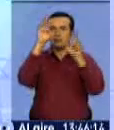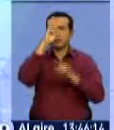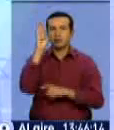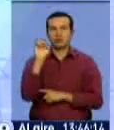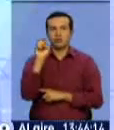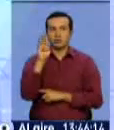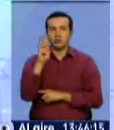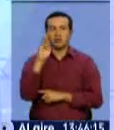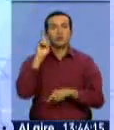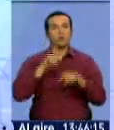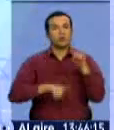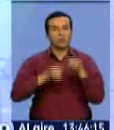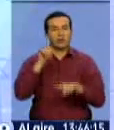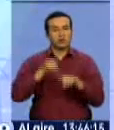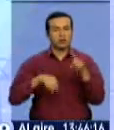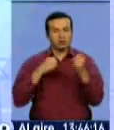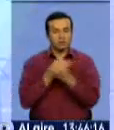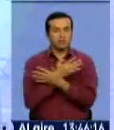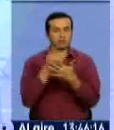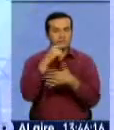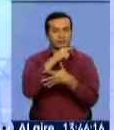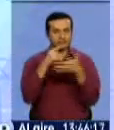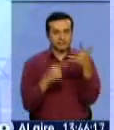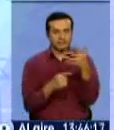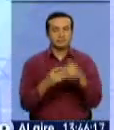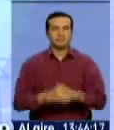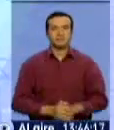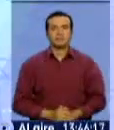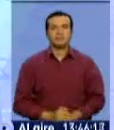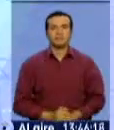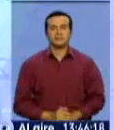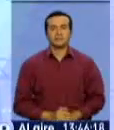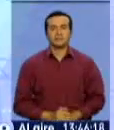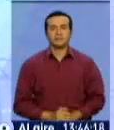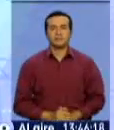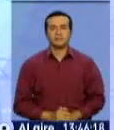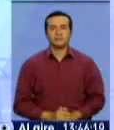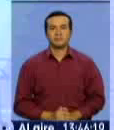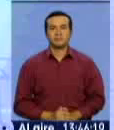compañera Olga Velasco nos tiene un informe con más detalles.